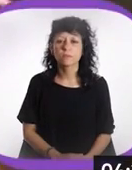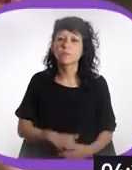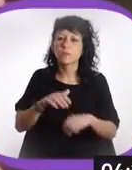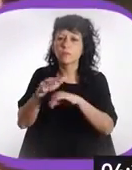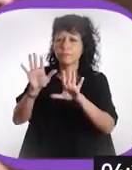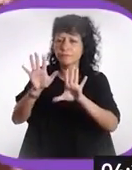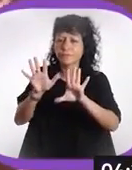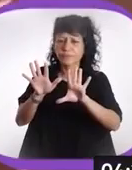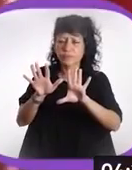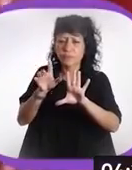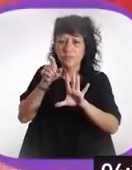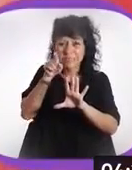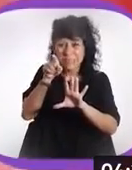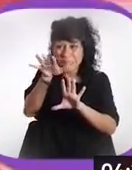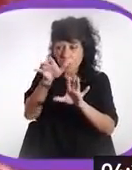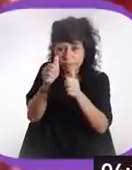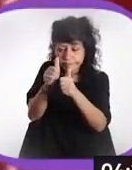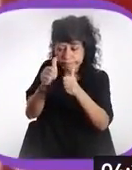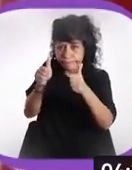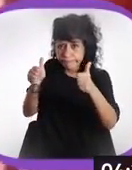Amigos, aléjense del vórtice.